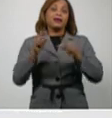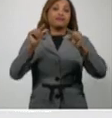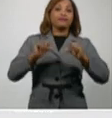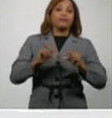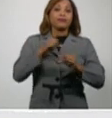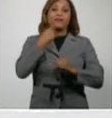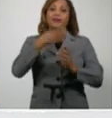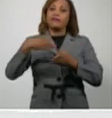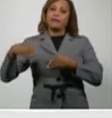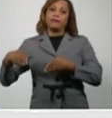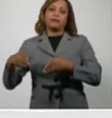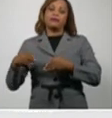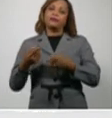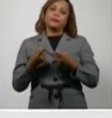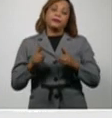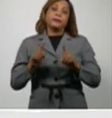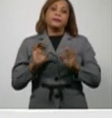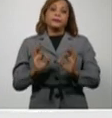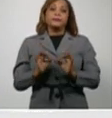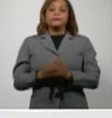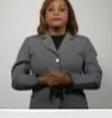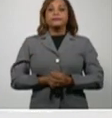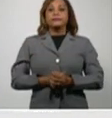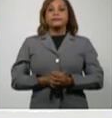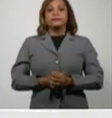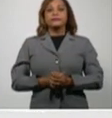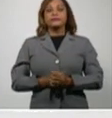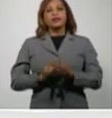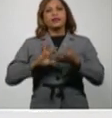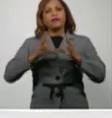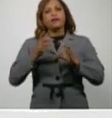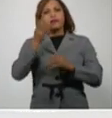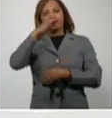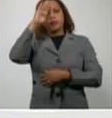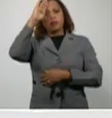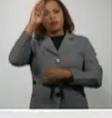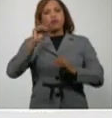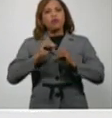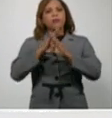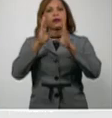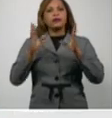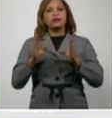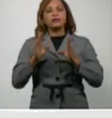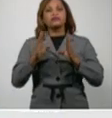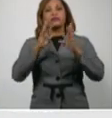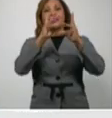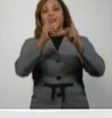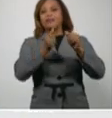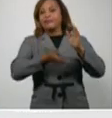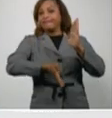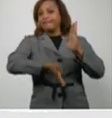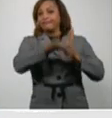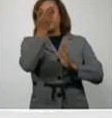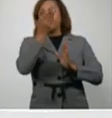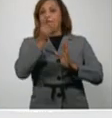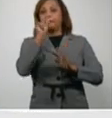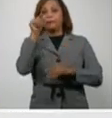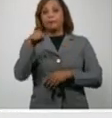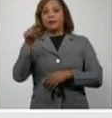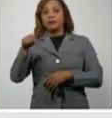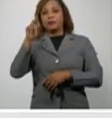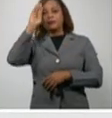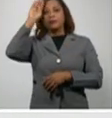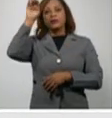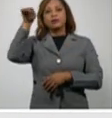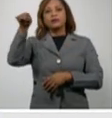todavía mucho más. De esta forma, Cuba amanece con una cifra elevada de pacientes ingresados,